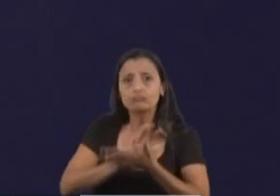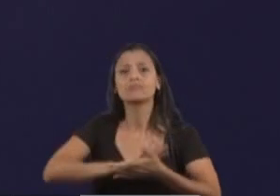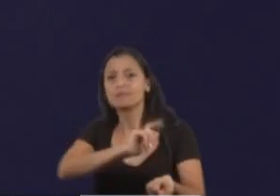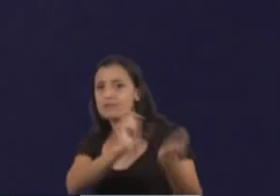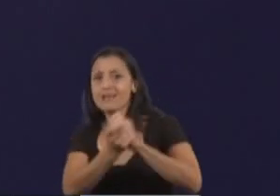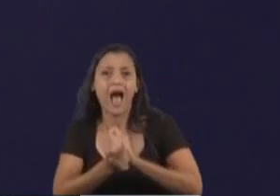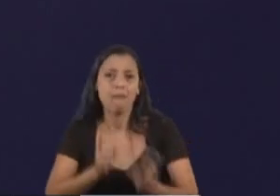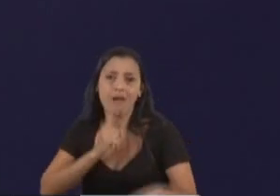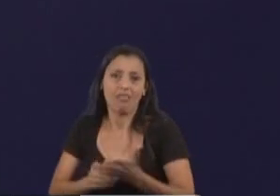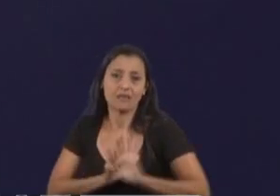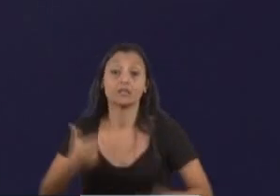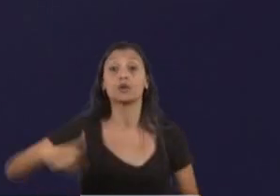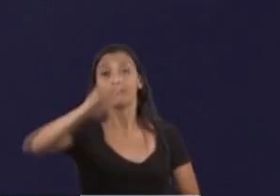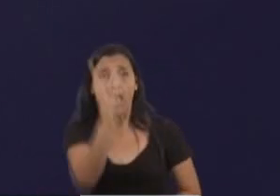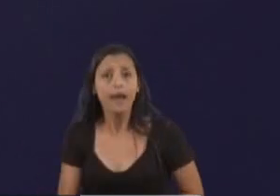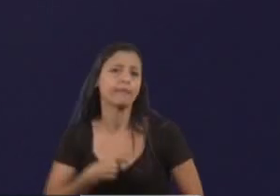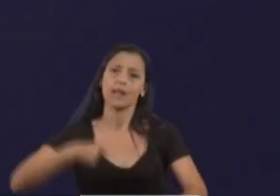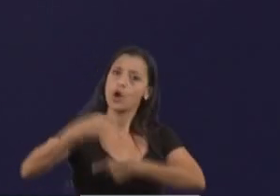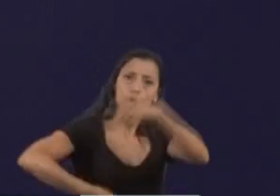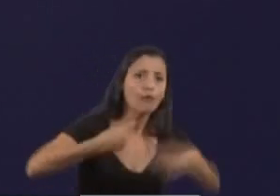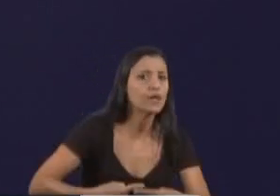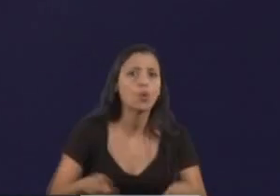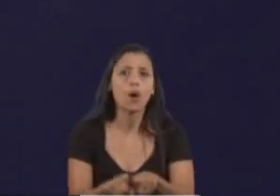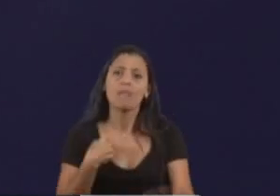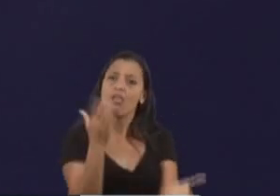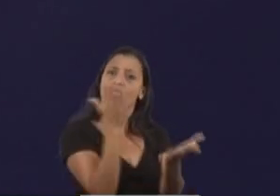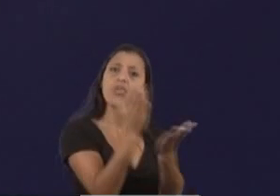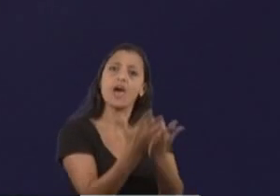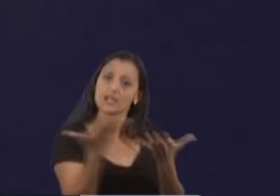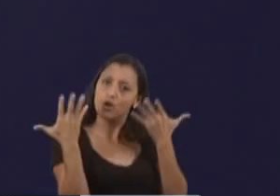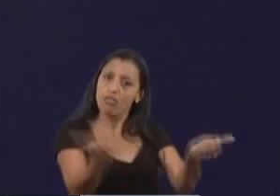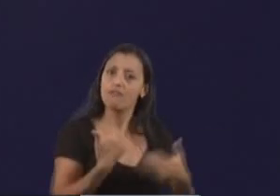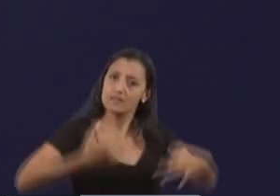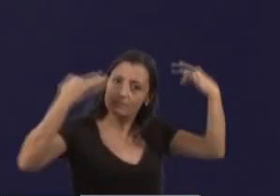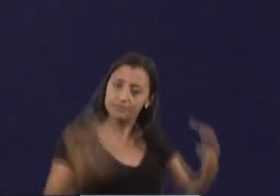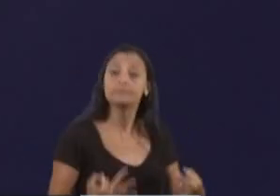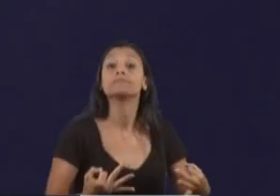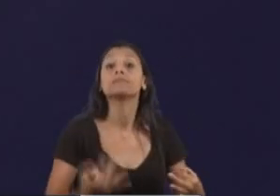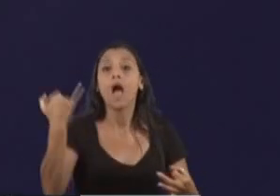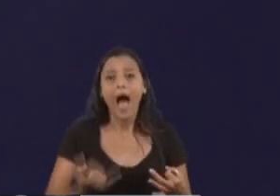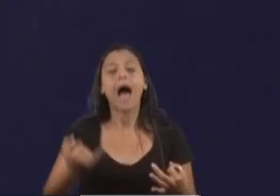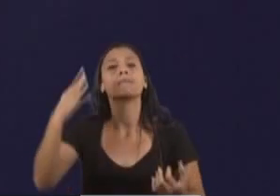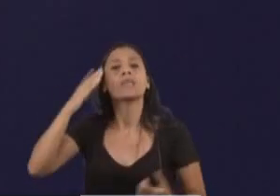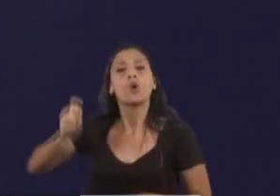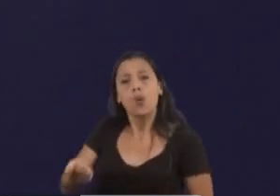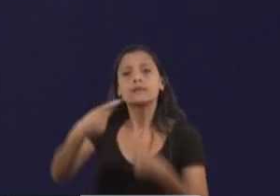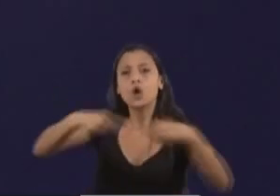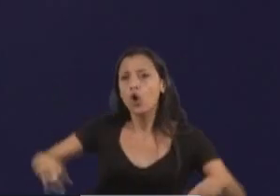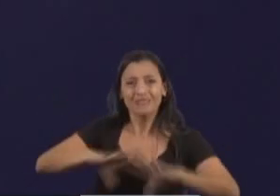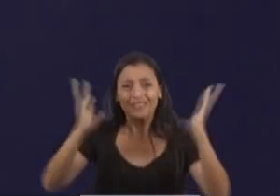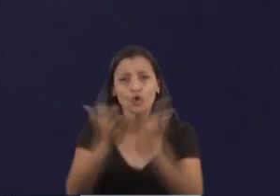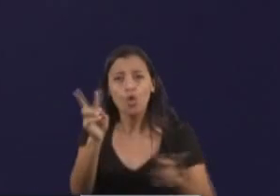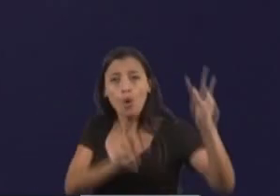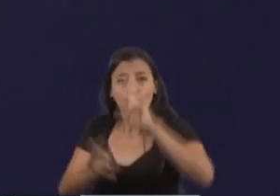impacto. La República Argentina continuará haciendo uso de su derecho de legítima defensa y agotando instancias judiciales en pos